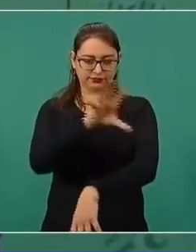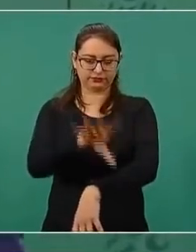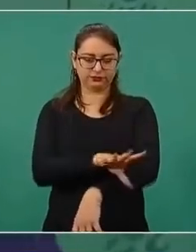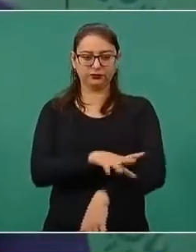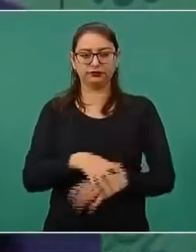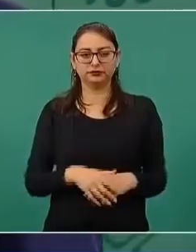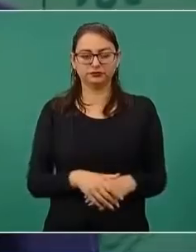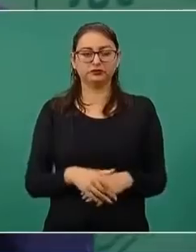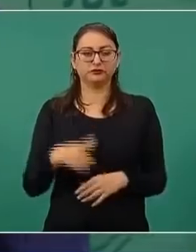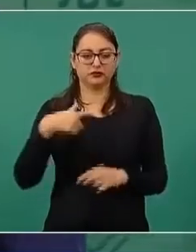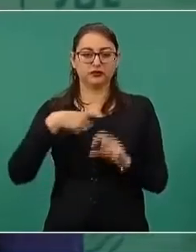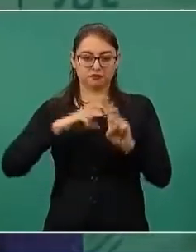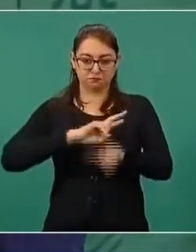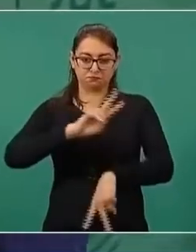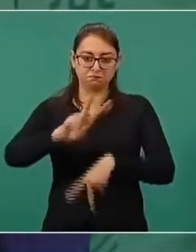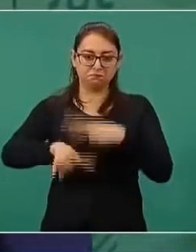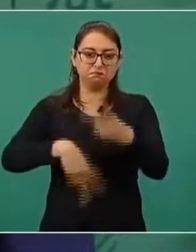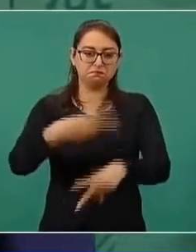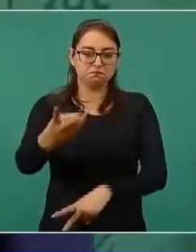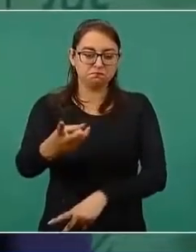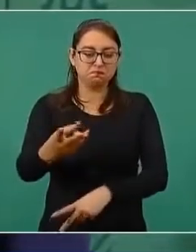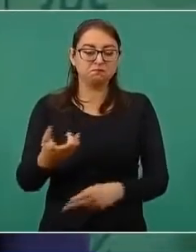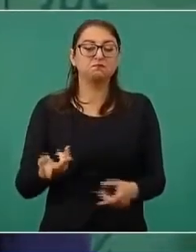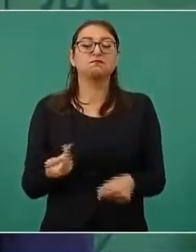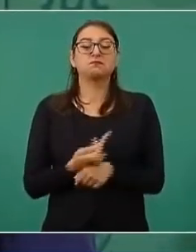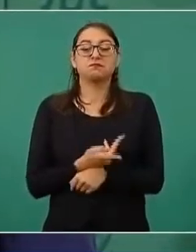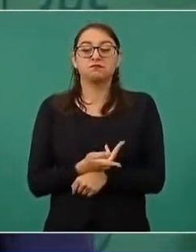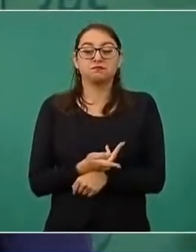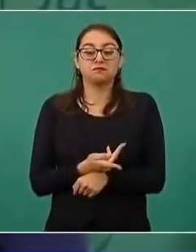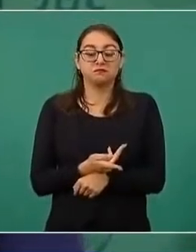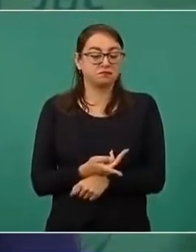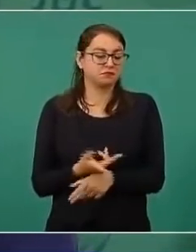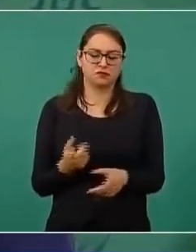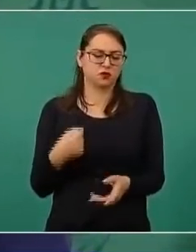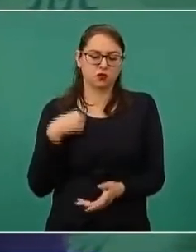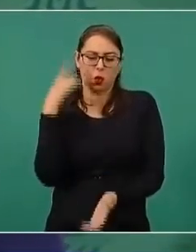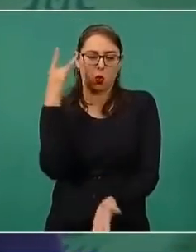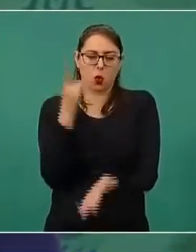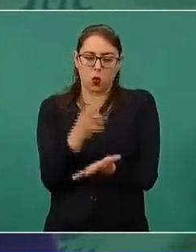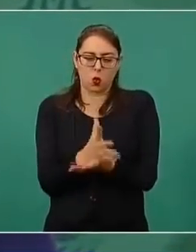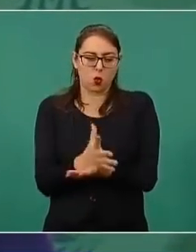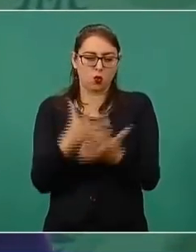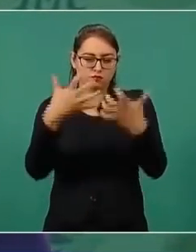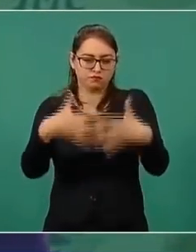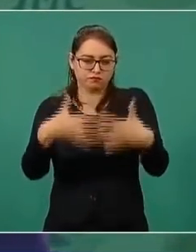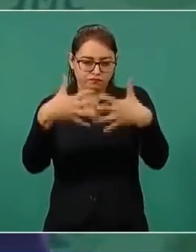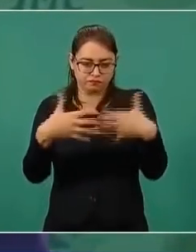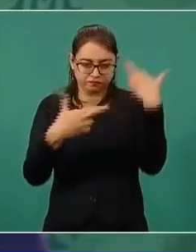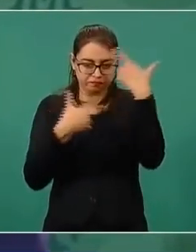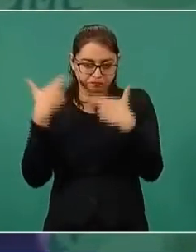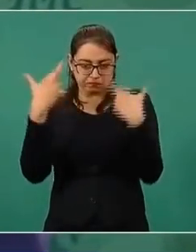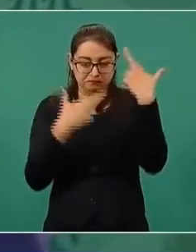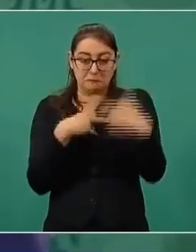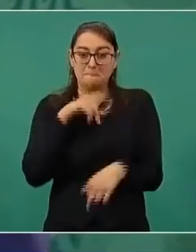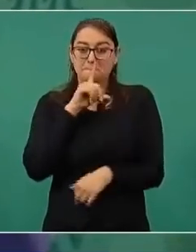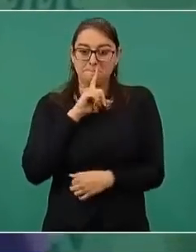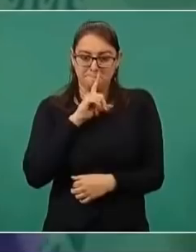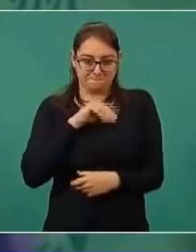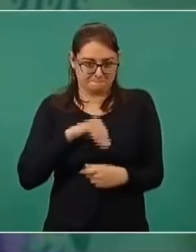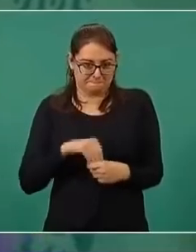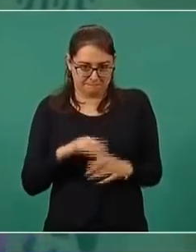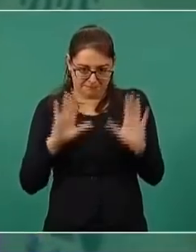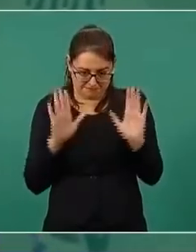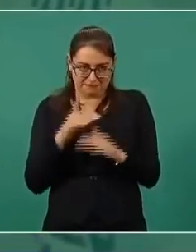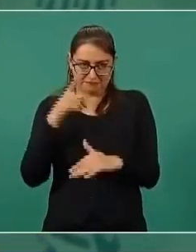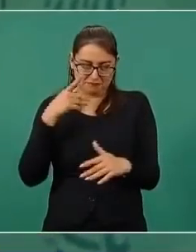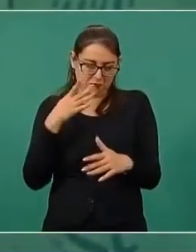y pues iba yo a supervisar con la idea de que nadie se enterara